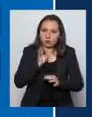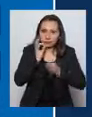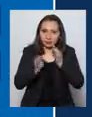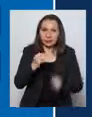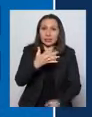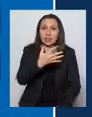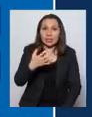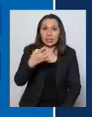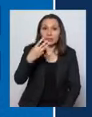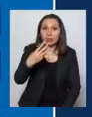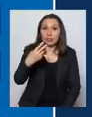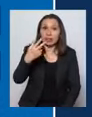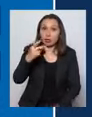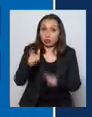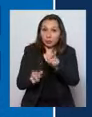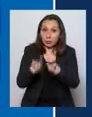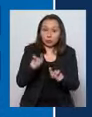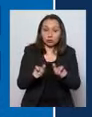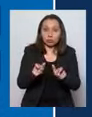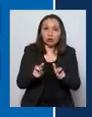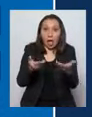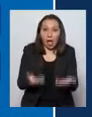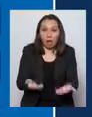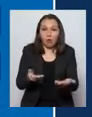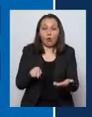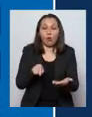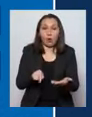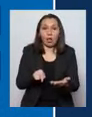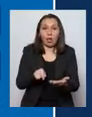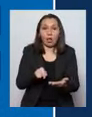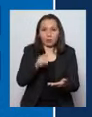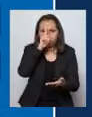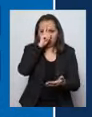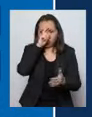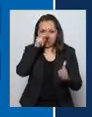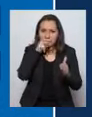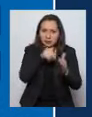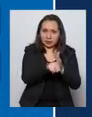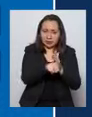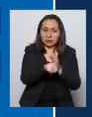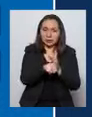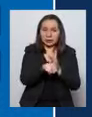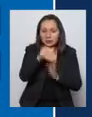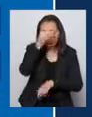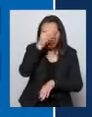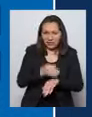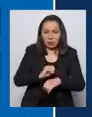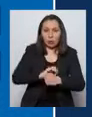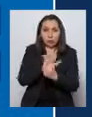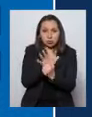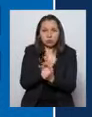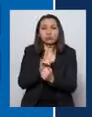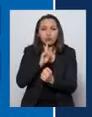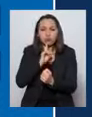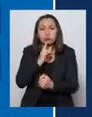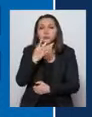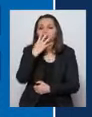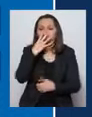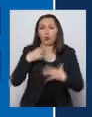538 pacientes que están que están con una infección por comida están en ventilación mecánica